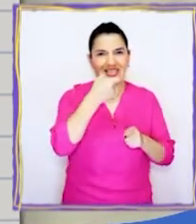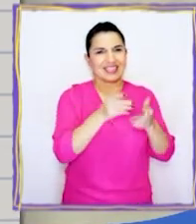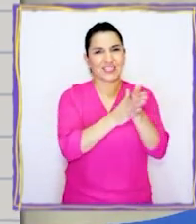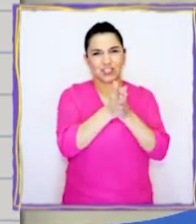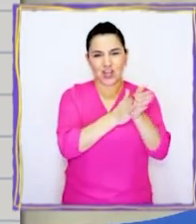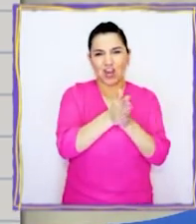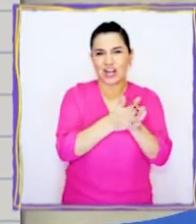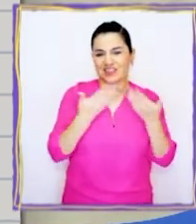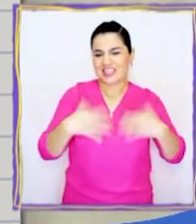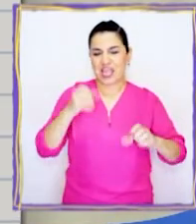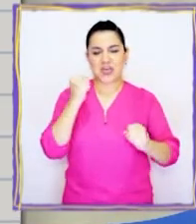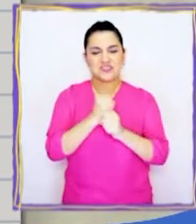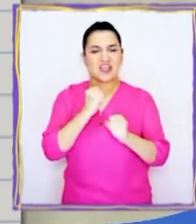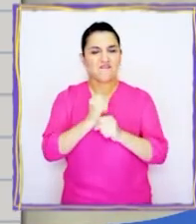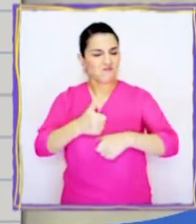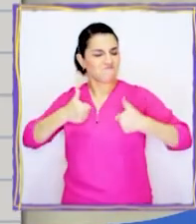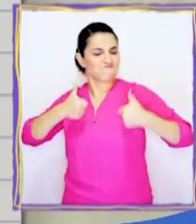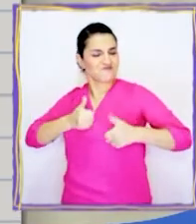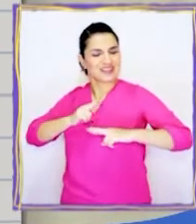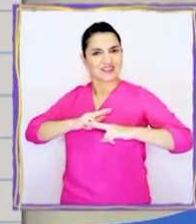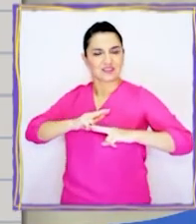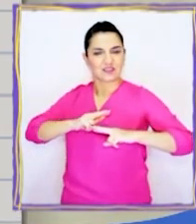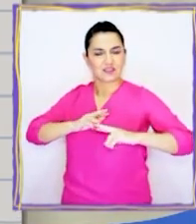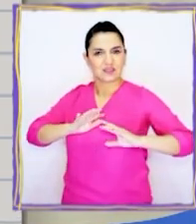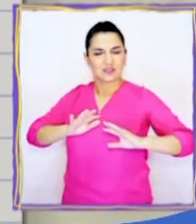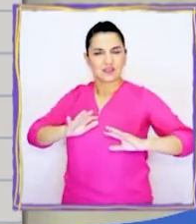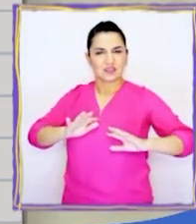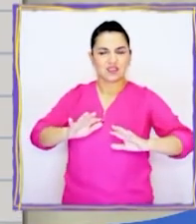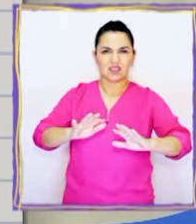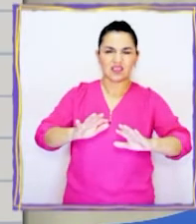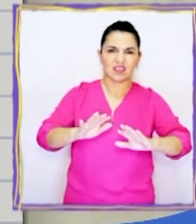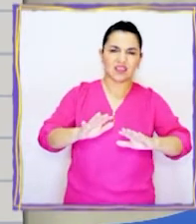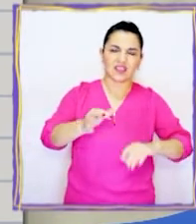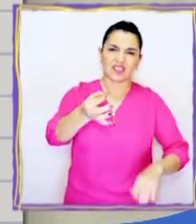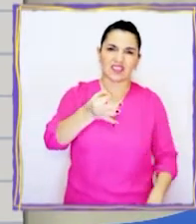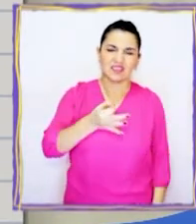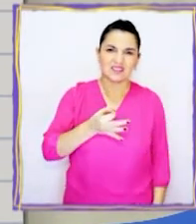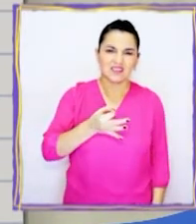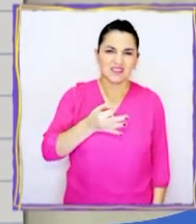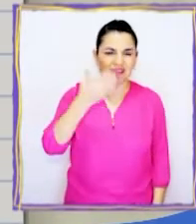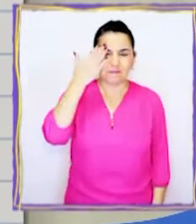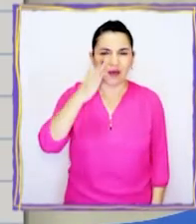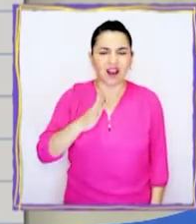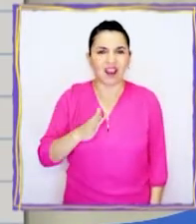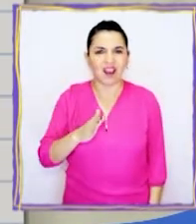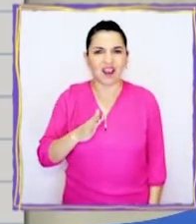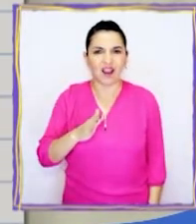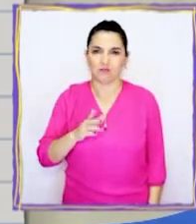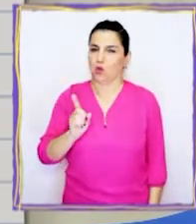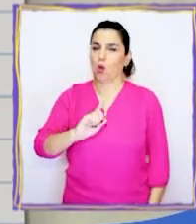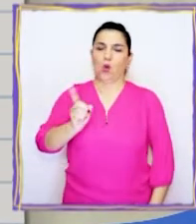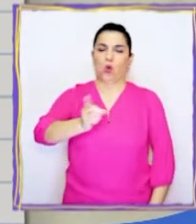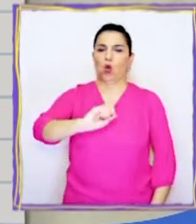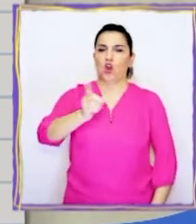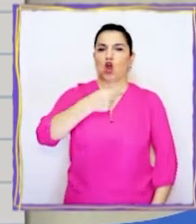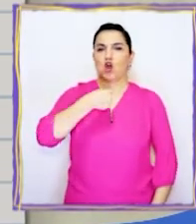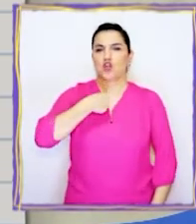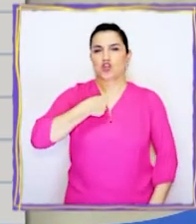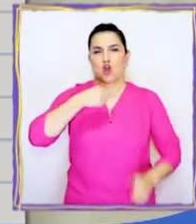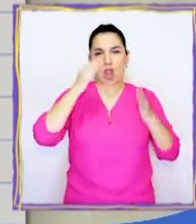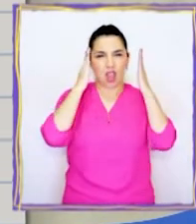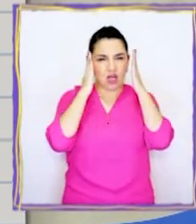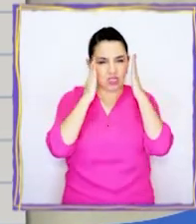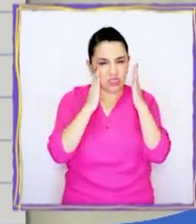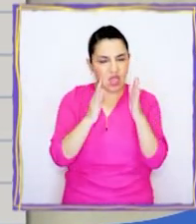Fósforos, galletas y chocolate. ¡Qué trabajo más increíble hemos...! ¿Qué dicen? ¿Que está mal? Imposible.